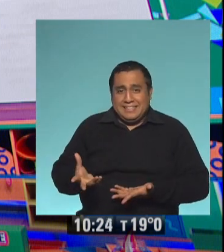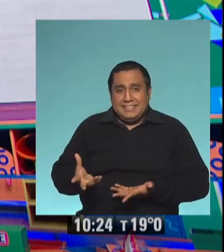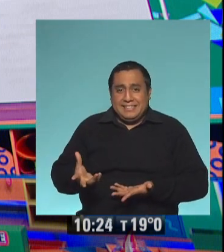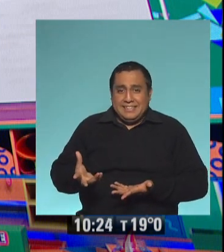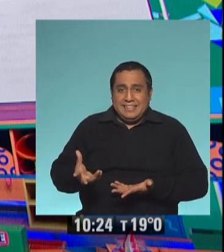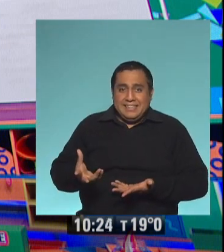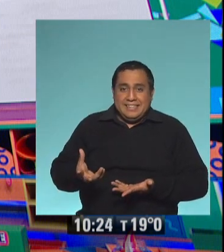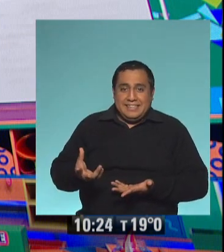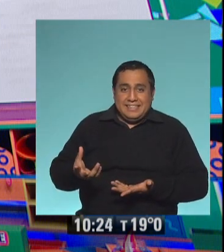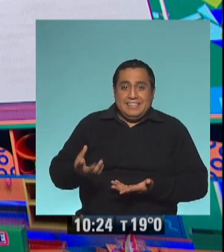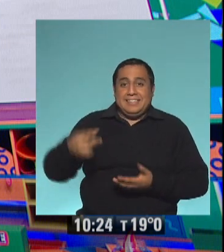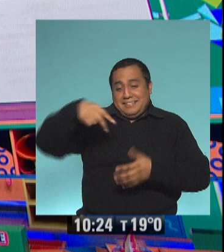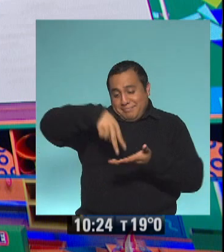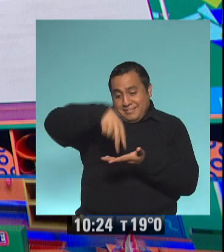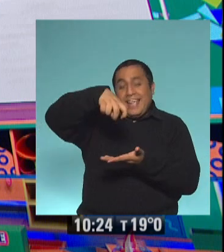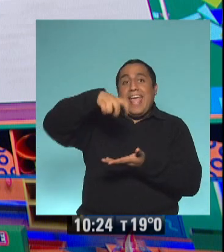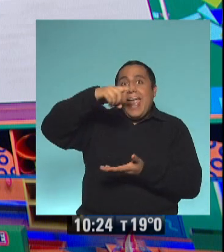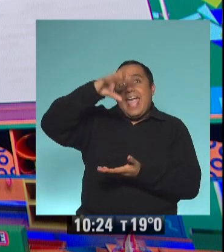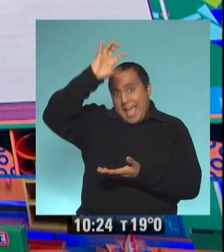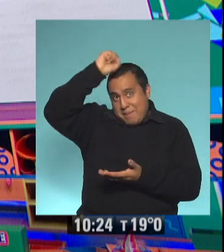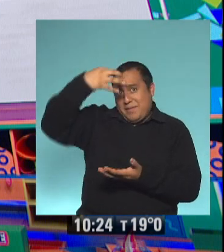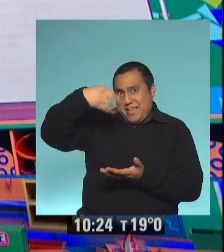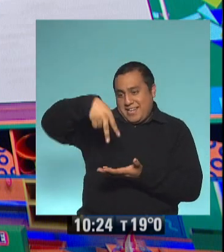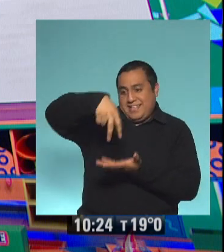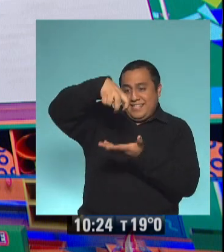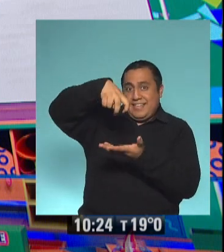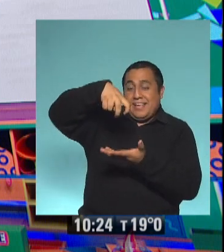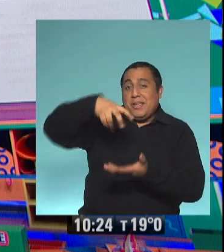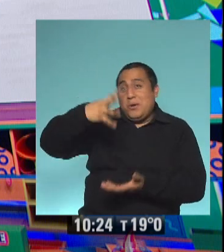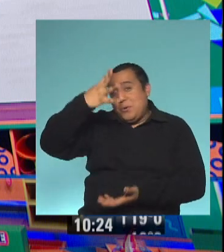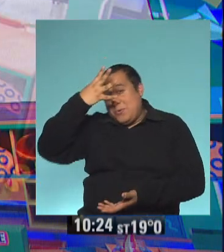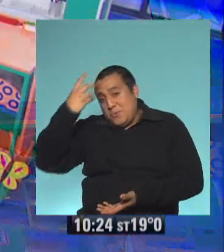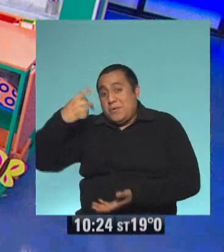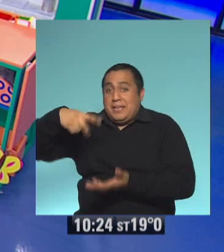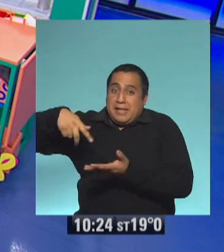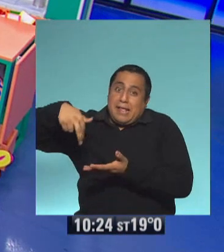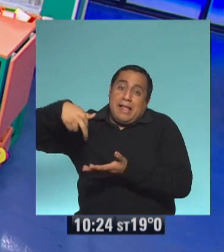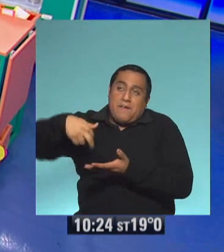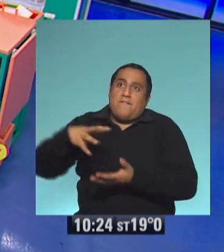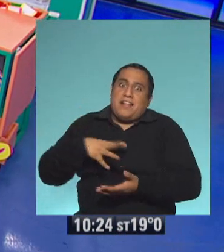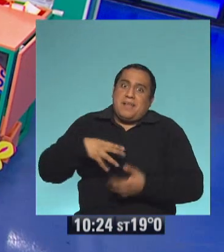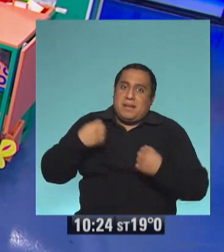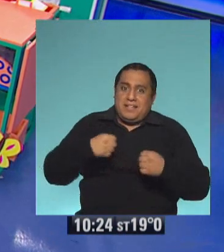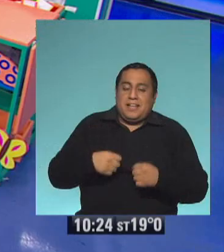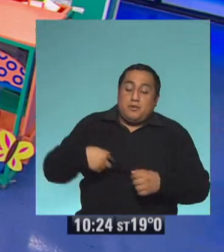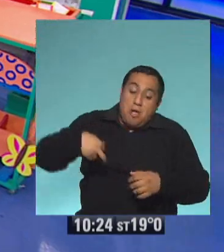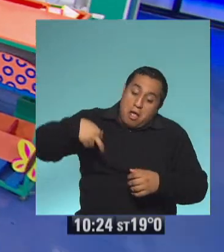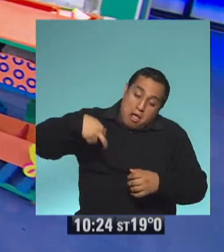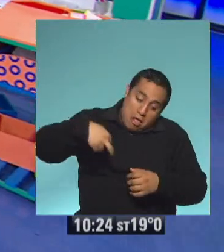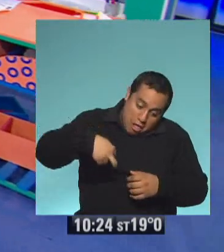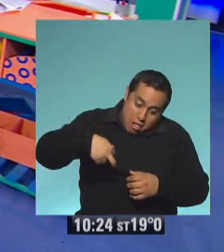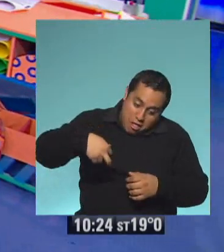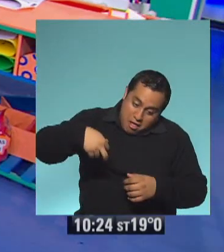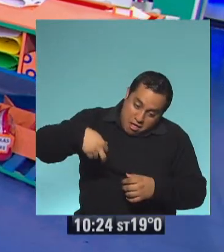mirá, estás tratando yo estoy de... en el aire, ¿eh? Y Nuria, bueno, Nuria todavía aterriza, tiene que seguir practicando. Estoy aterrizando. Ya había